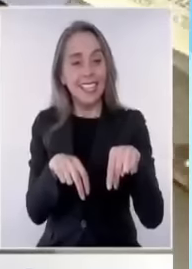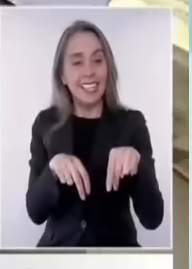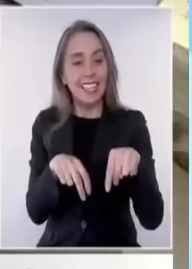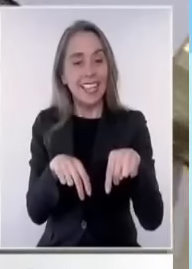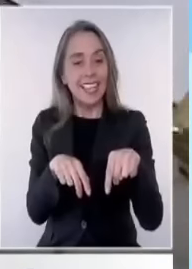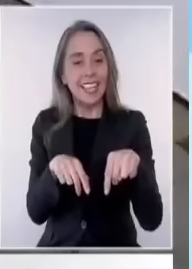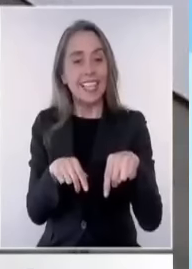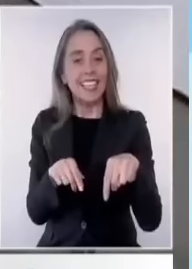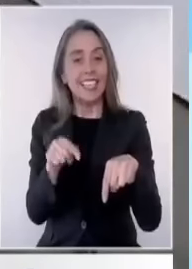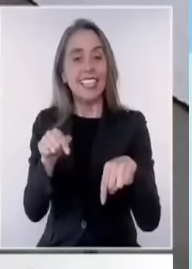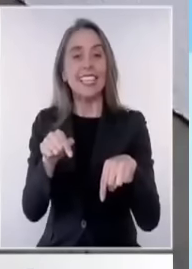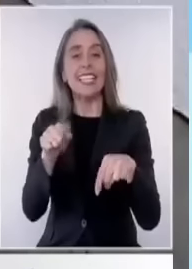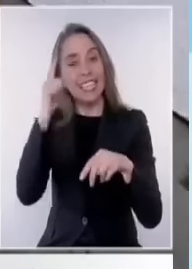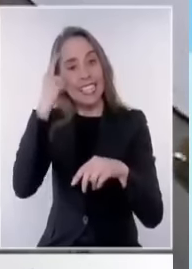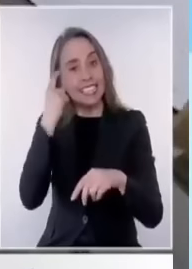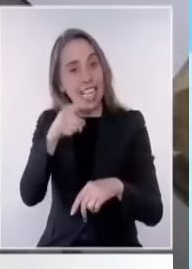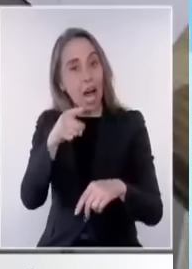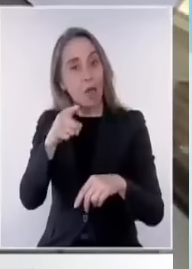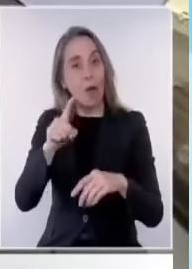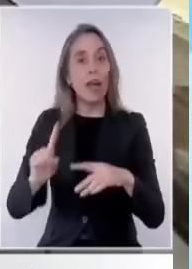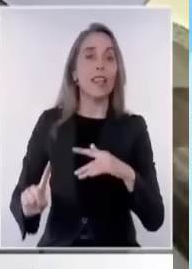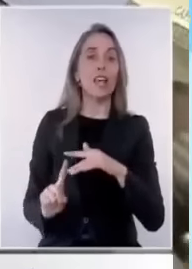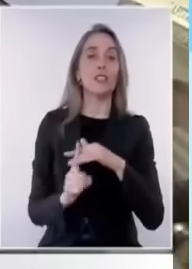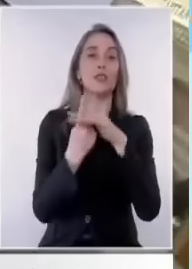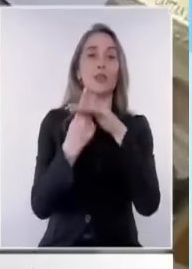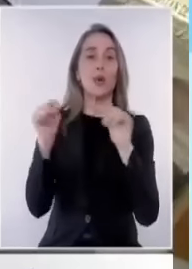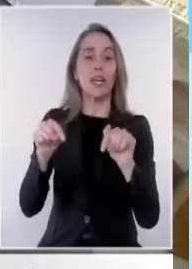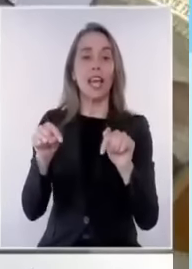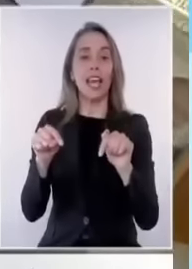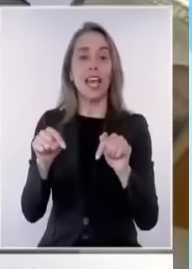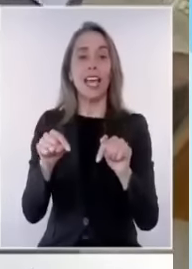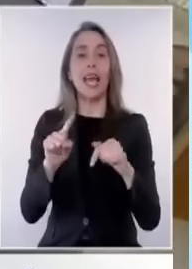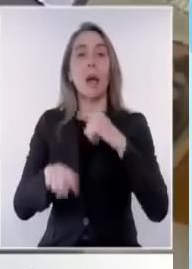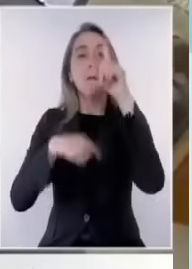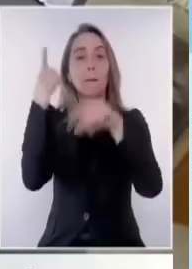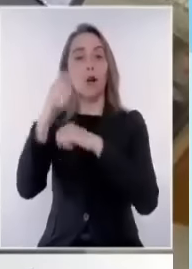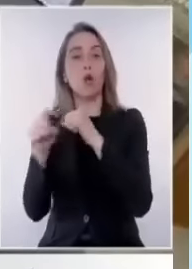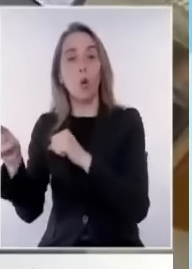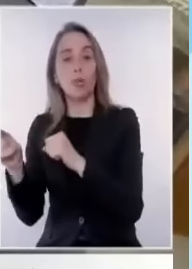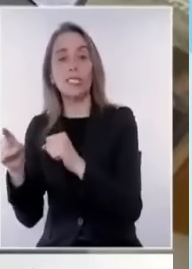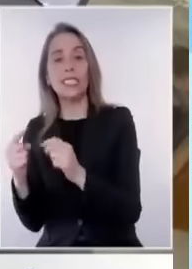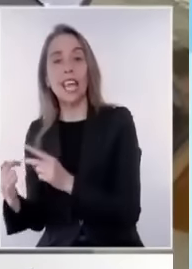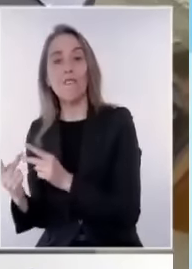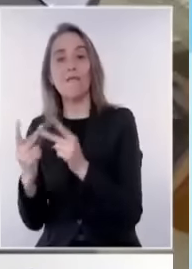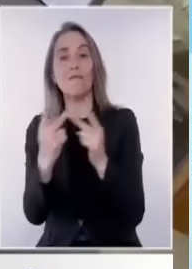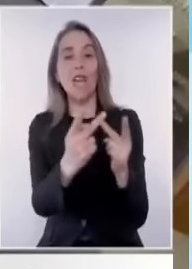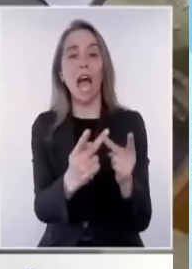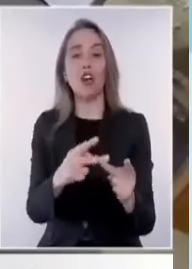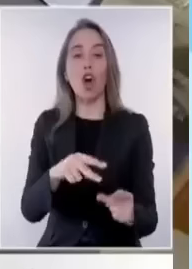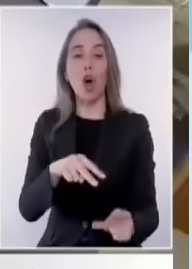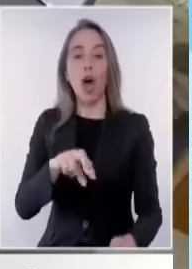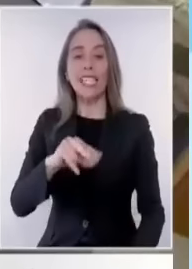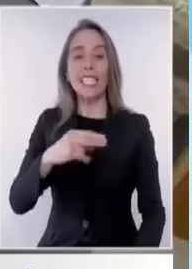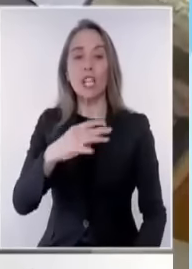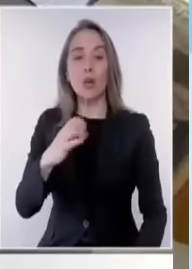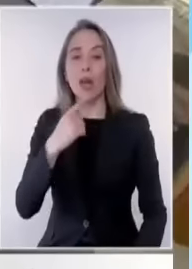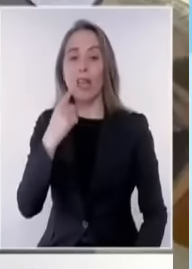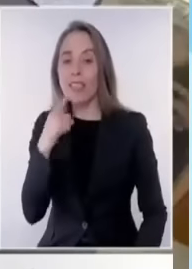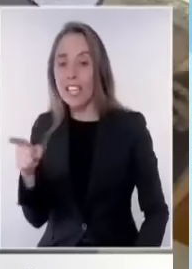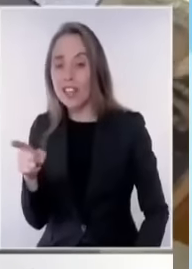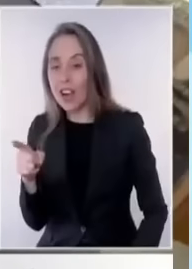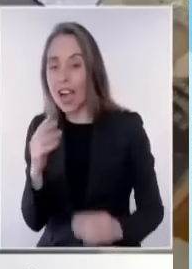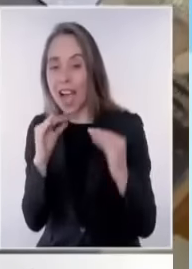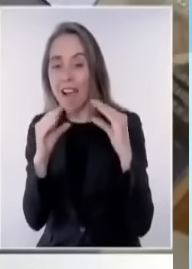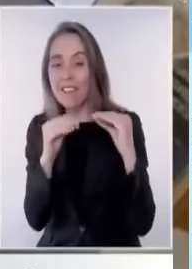y de aquí nació, ¿se acuerda?, el viaje al año siguiente a Ningüe, cuando hablamos del billete de